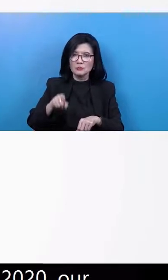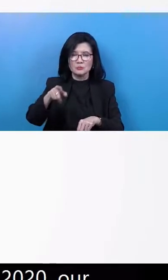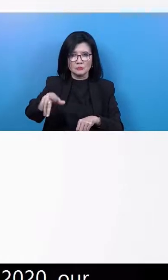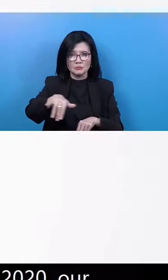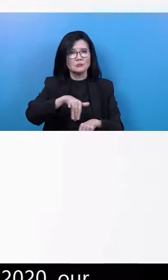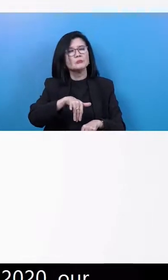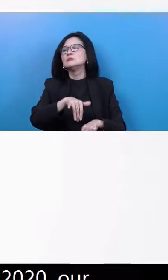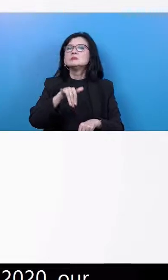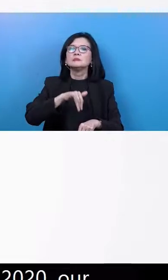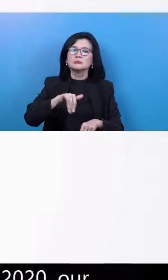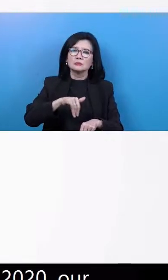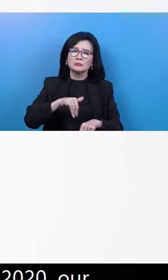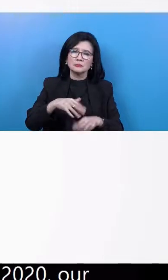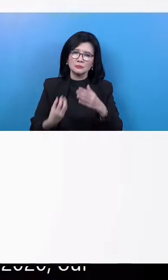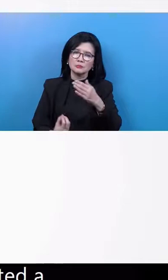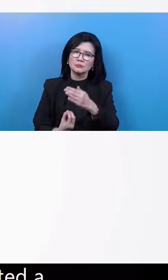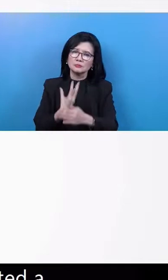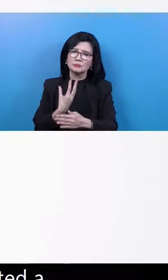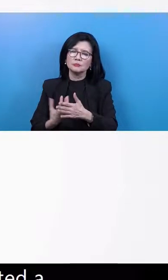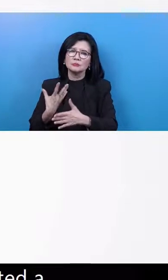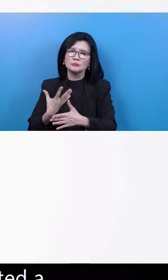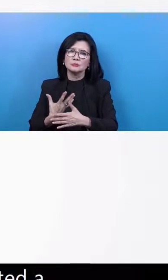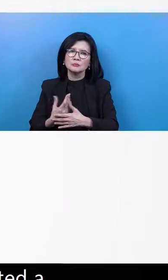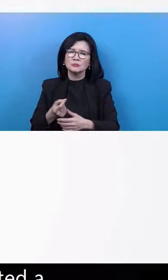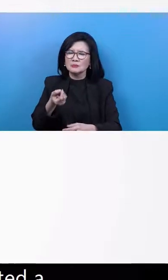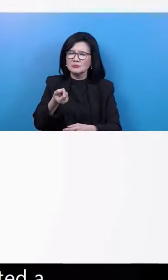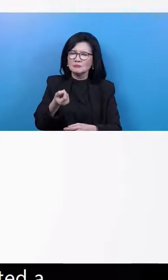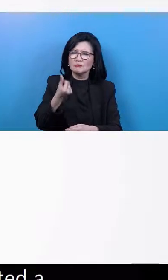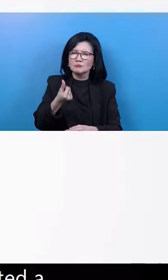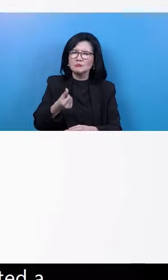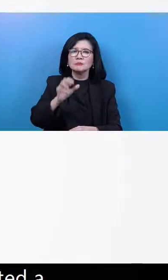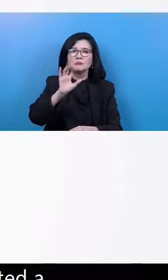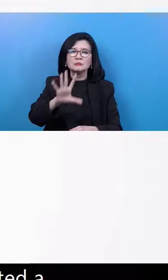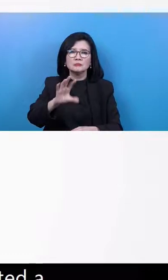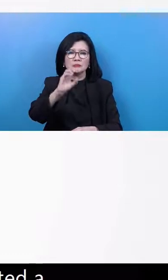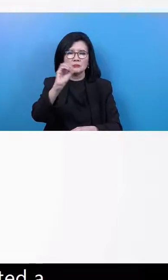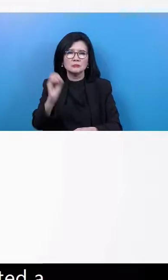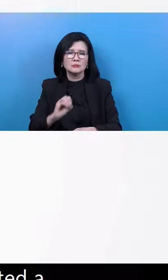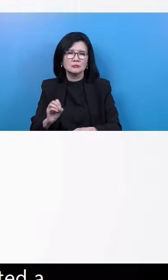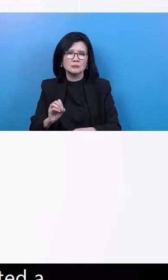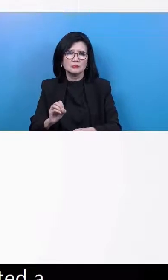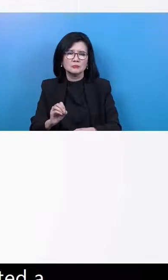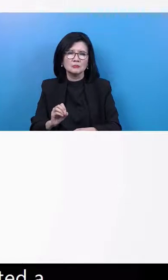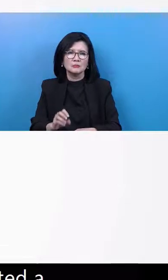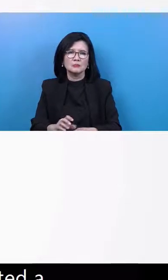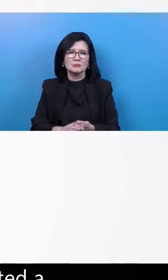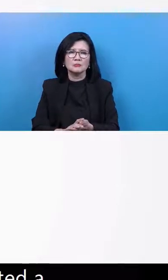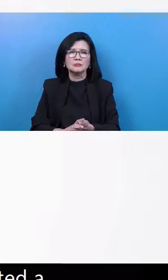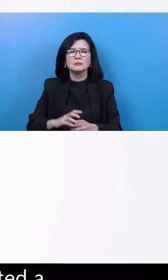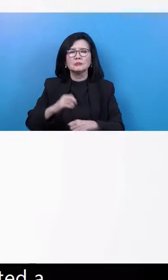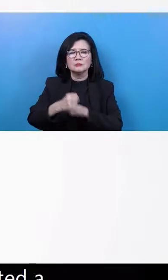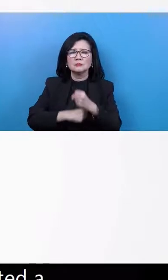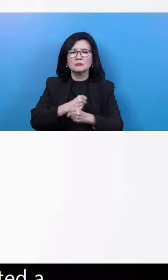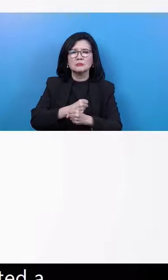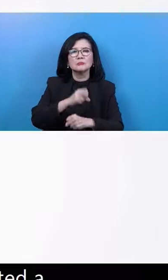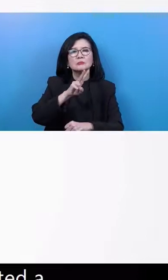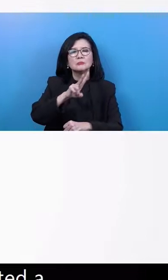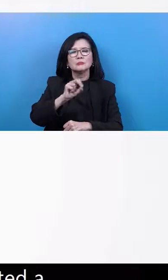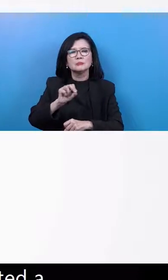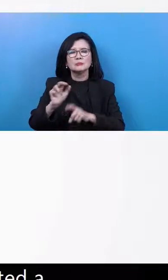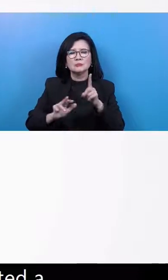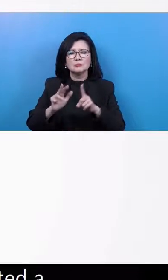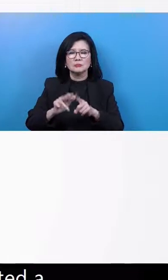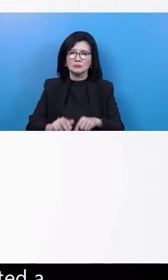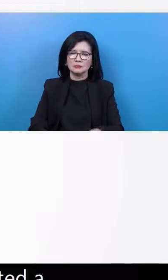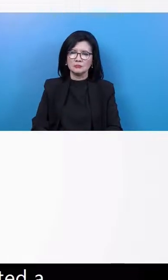5% con relación al año 2019. El empleo prácticamente se recuperó,